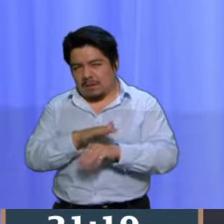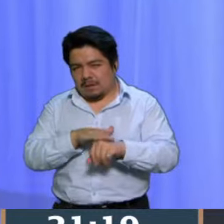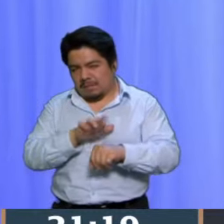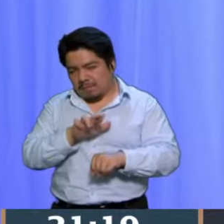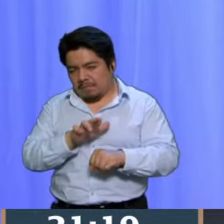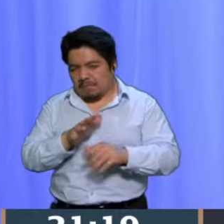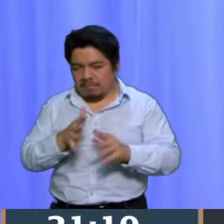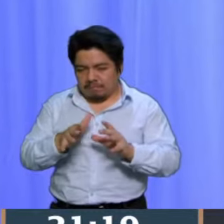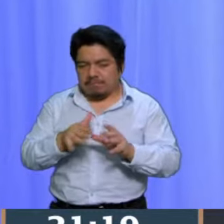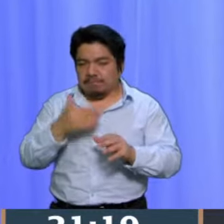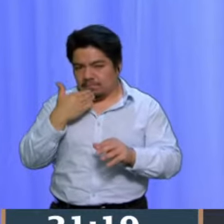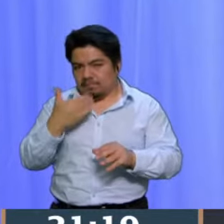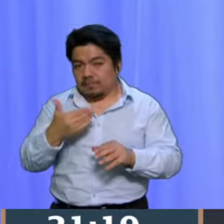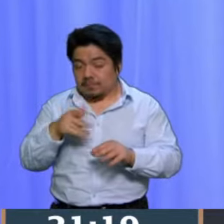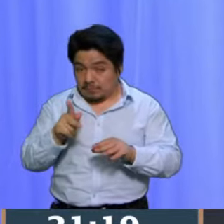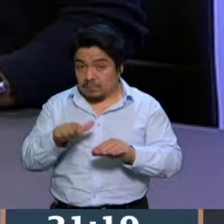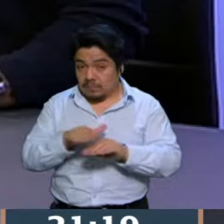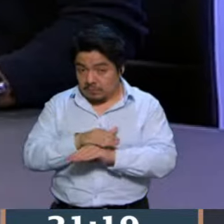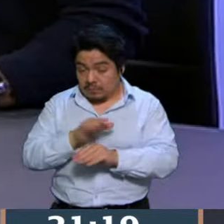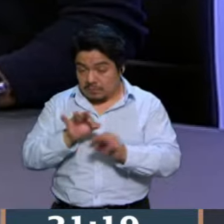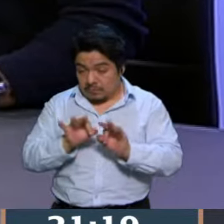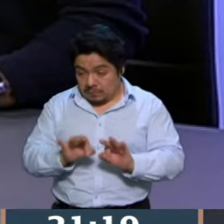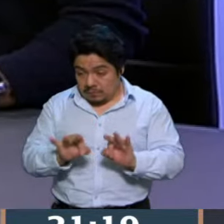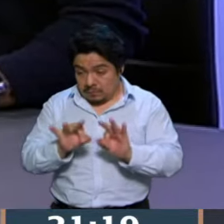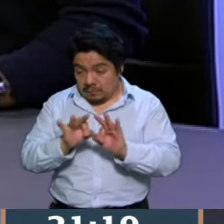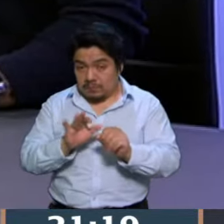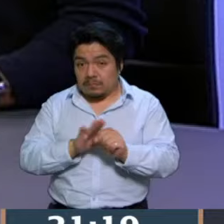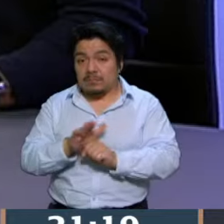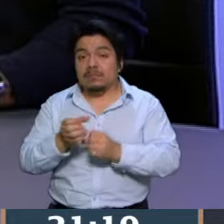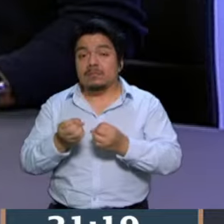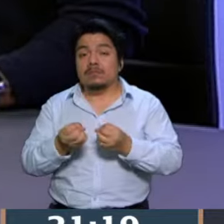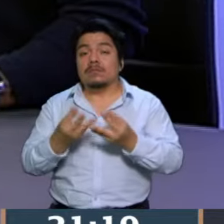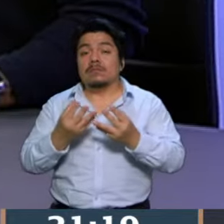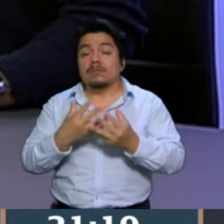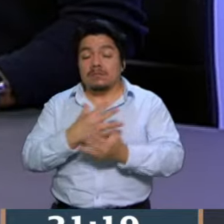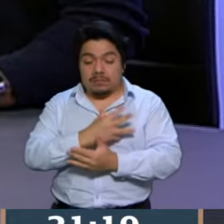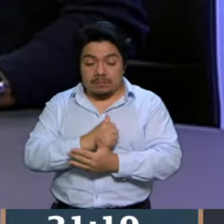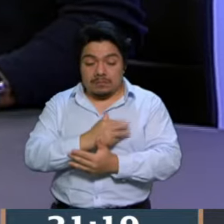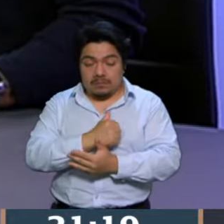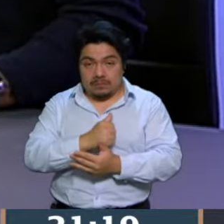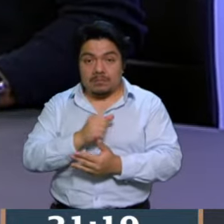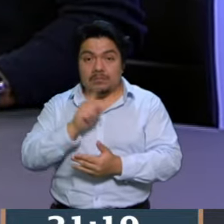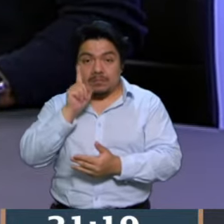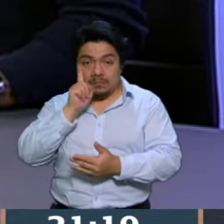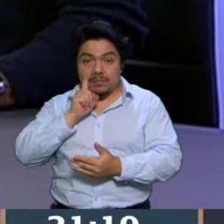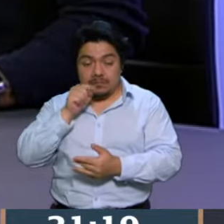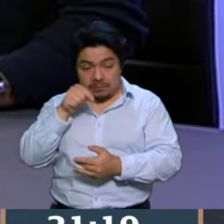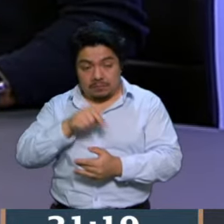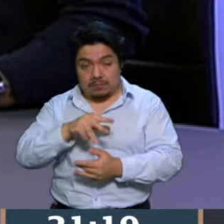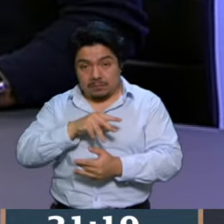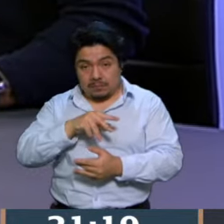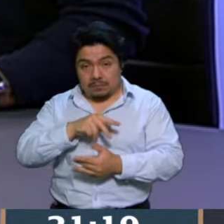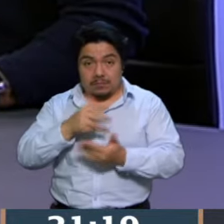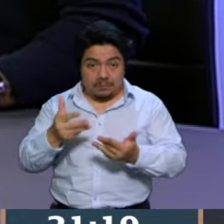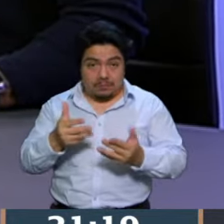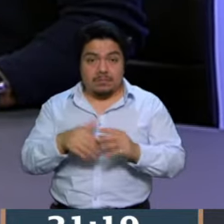¿verdad? Pero un cambio profundo tiene que ver con el número de hijos de mujer en nuestro país, en